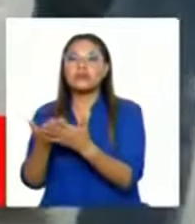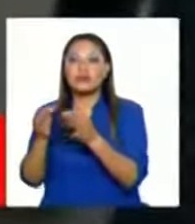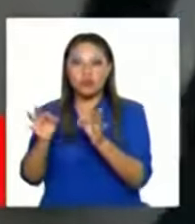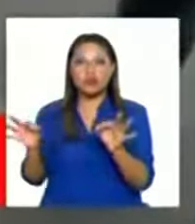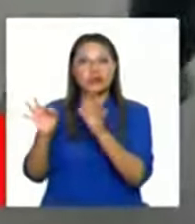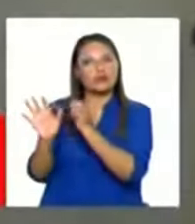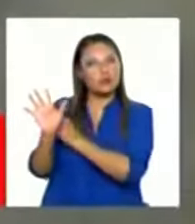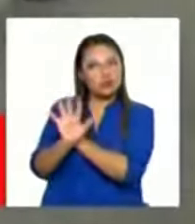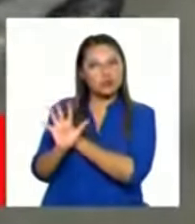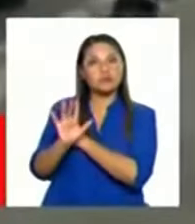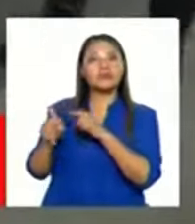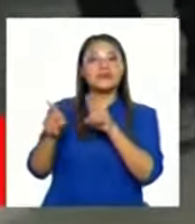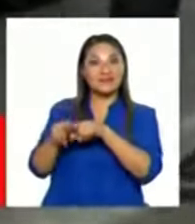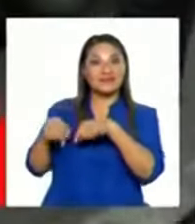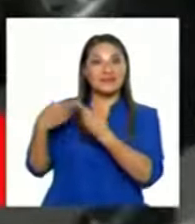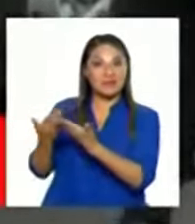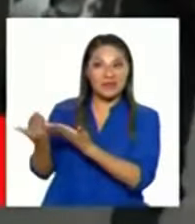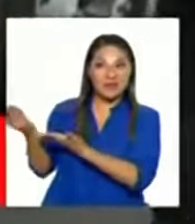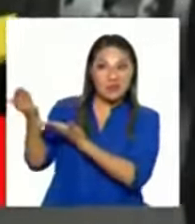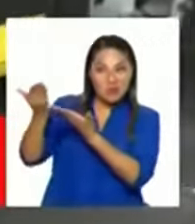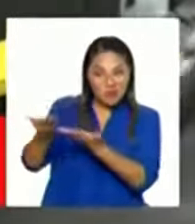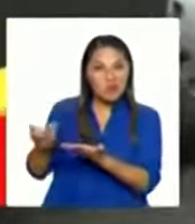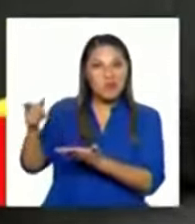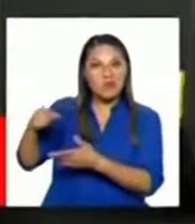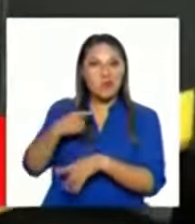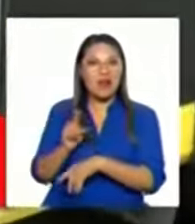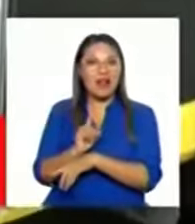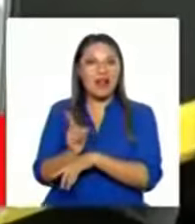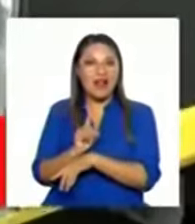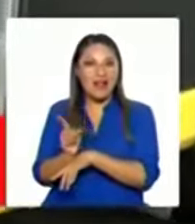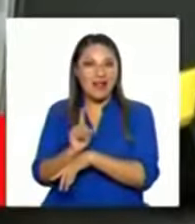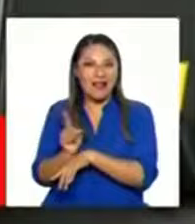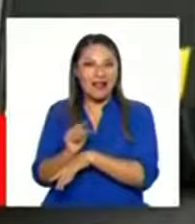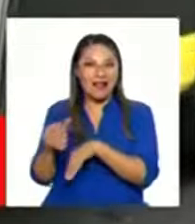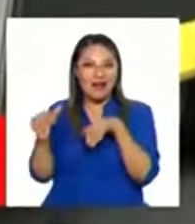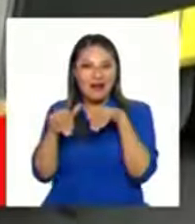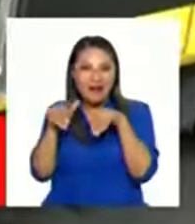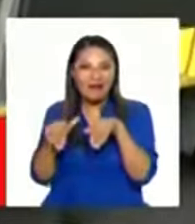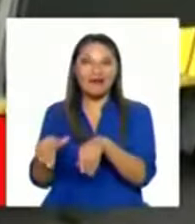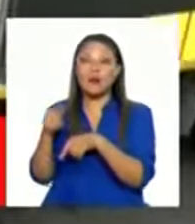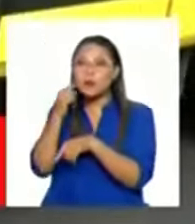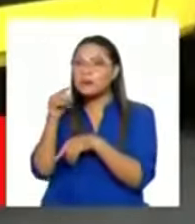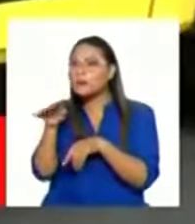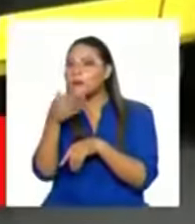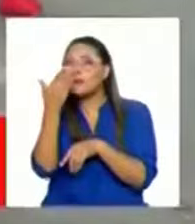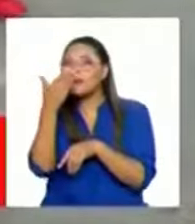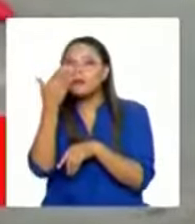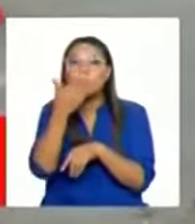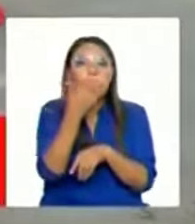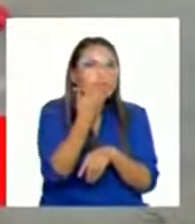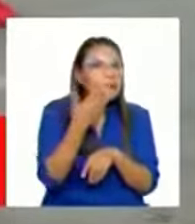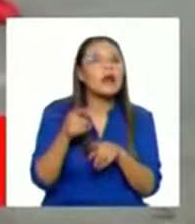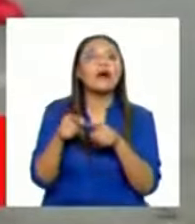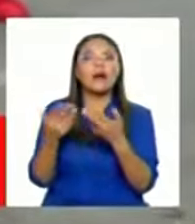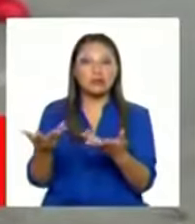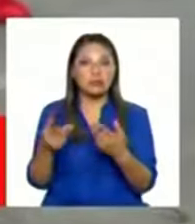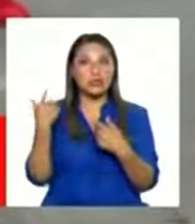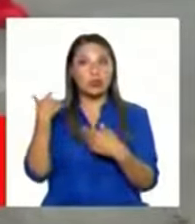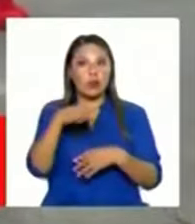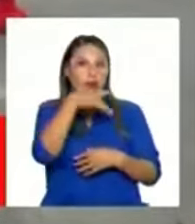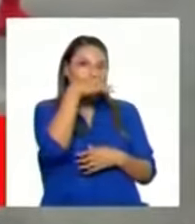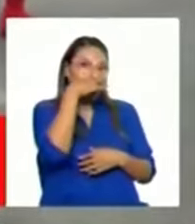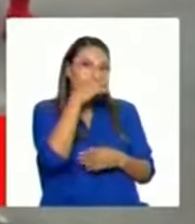En esta labor también participaron miembros del Escuadrón Canino. Detectores de sustancias ilícitas como es las